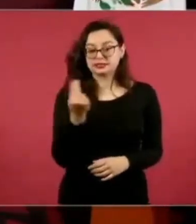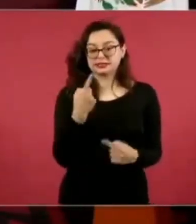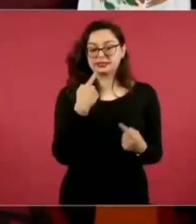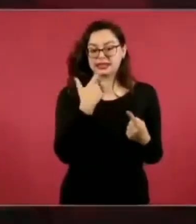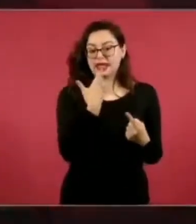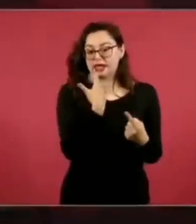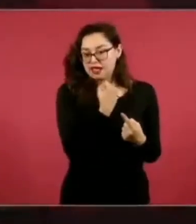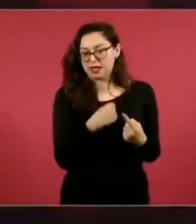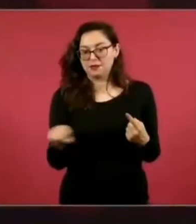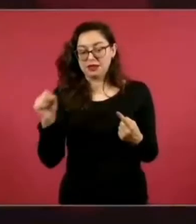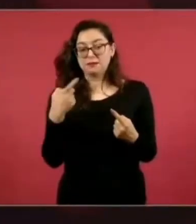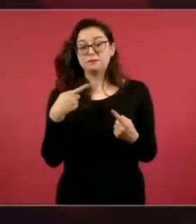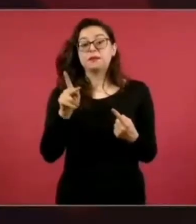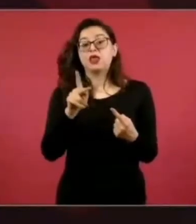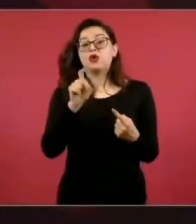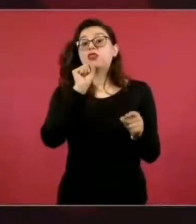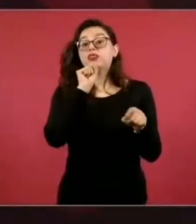Maquiavelo,